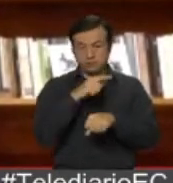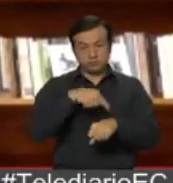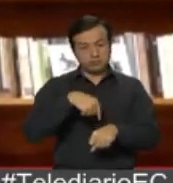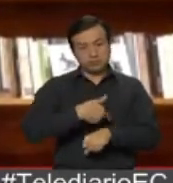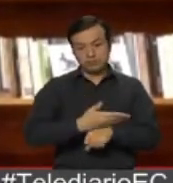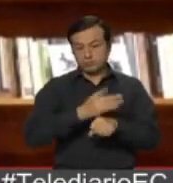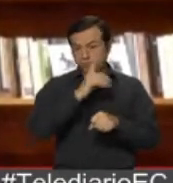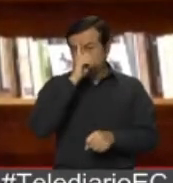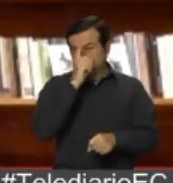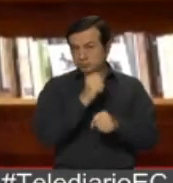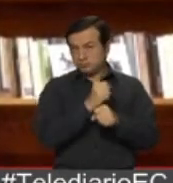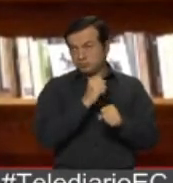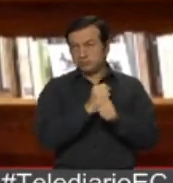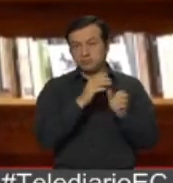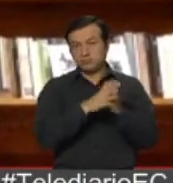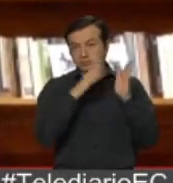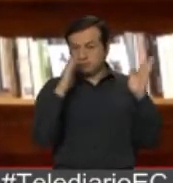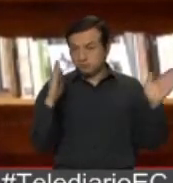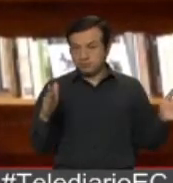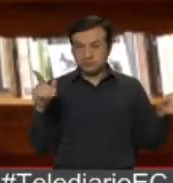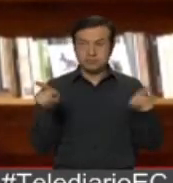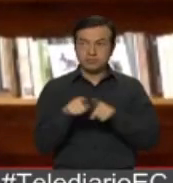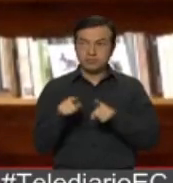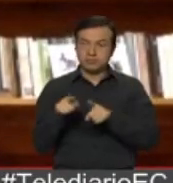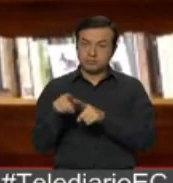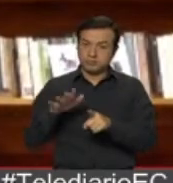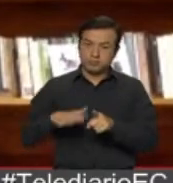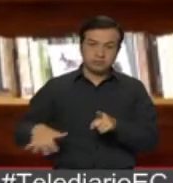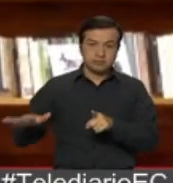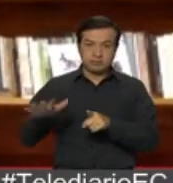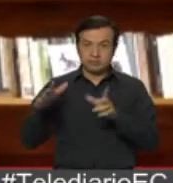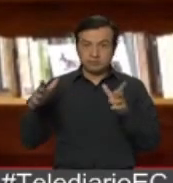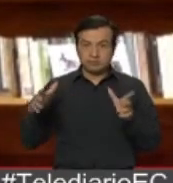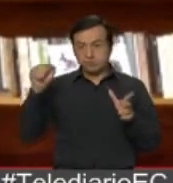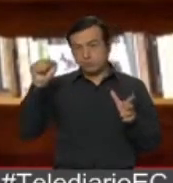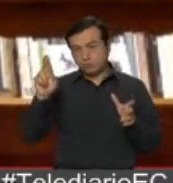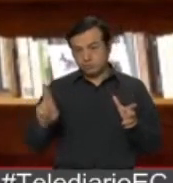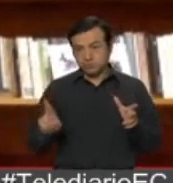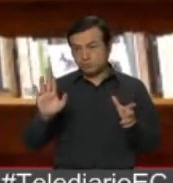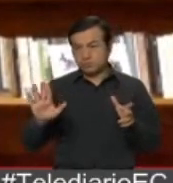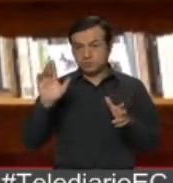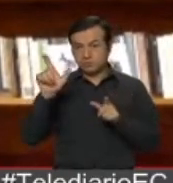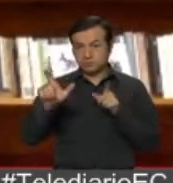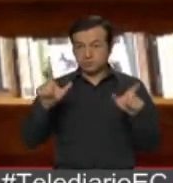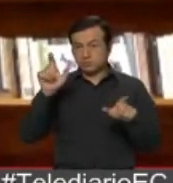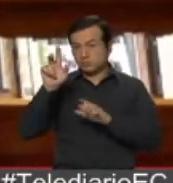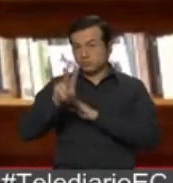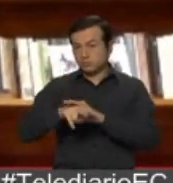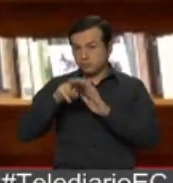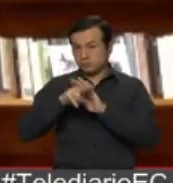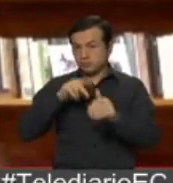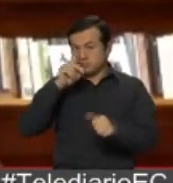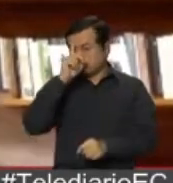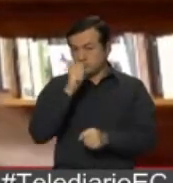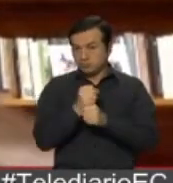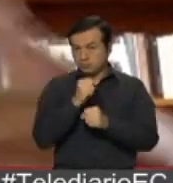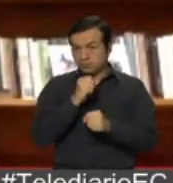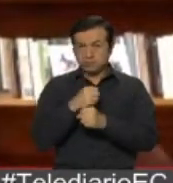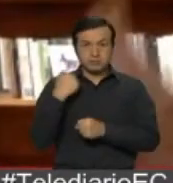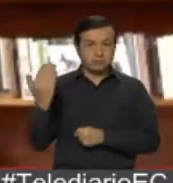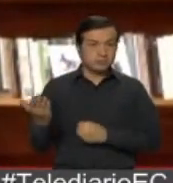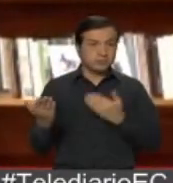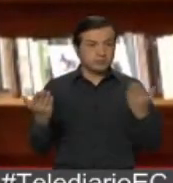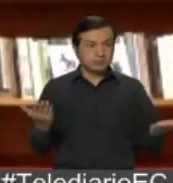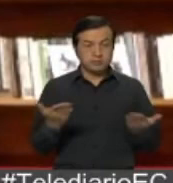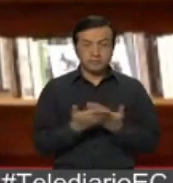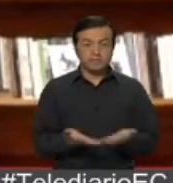trabajadores. Lo propio sucedió también acá en, en la parte sur, ¿no?, con los mineros, ¿no?, para que no hayan este